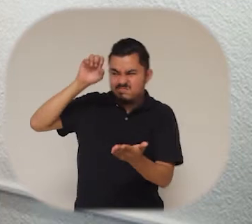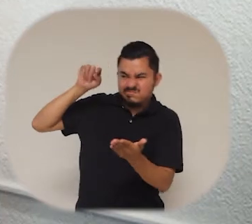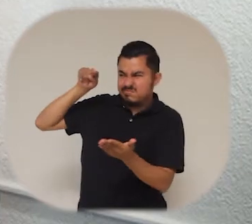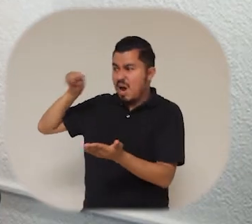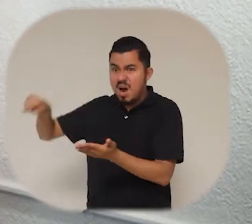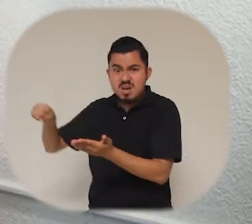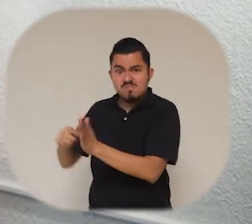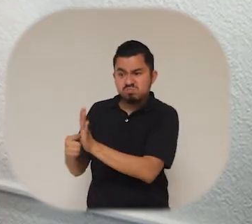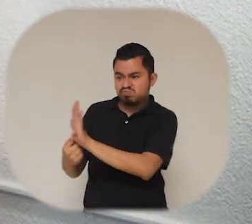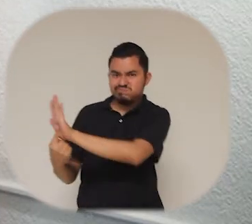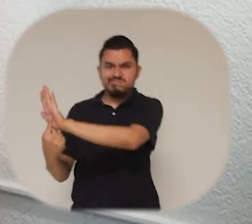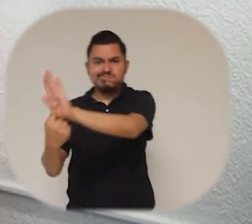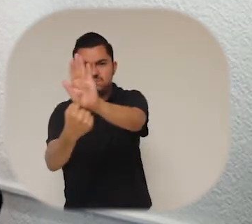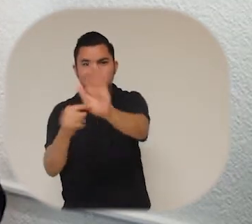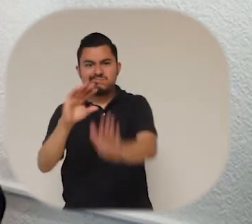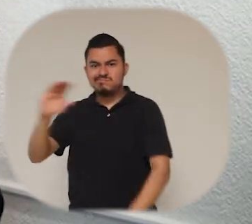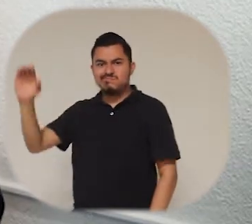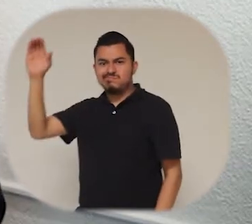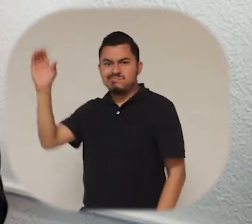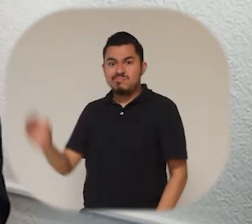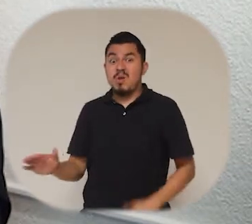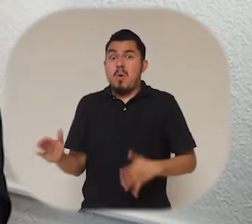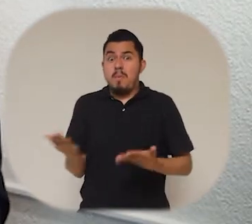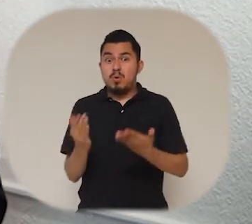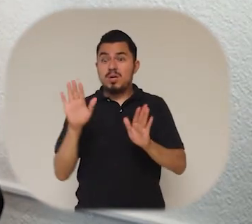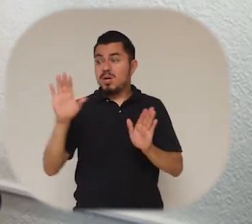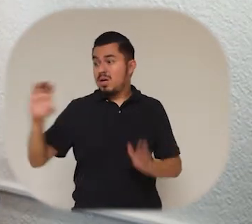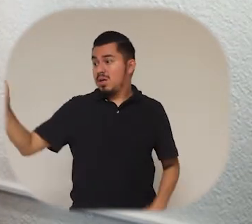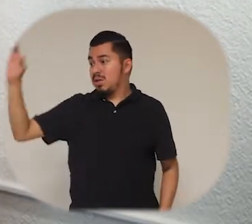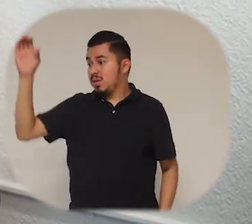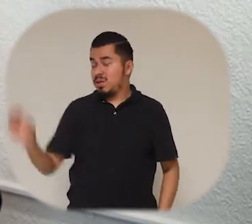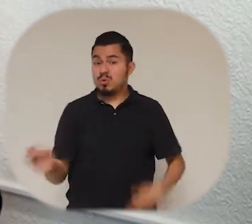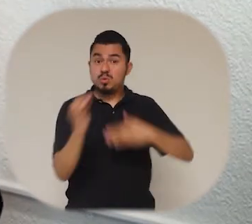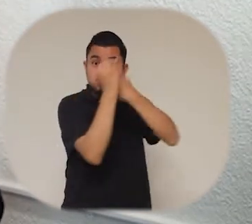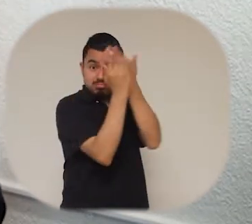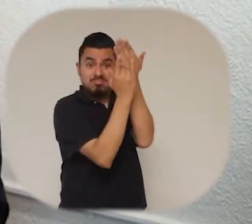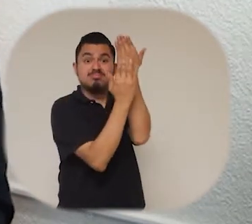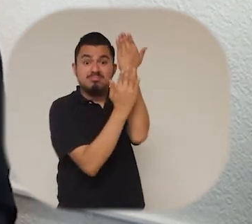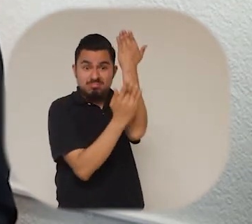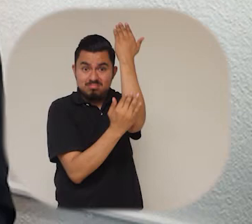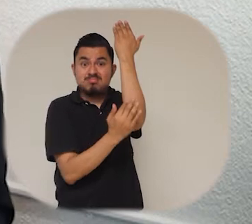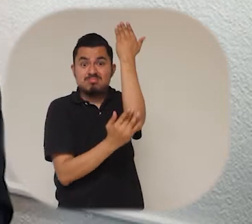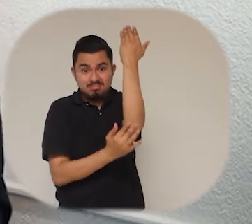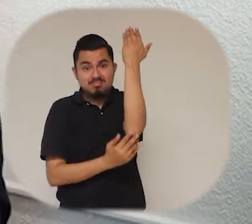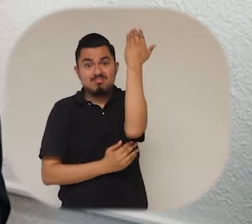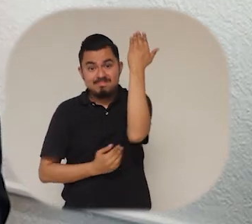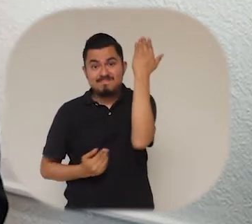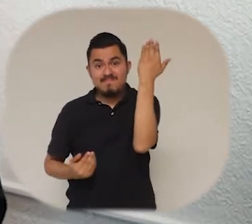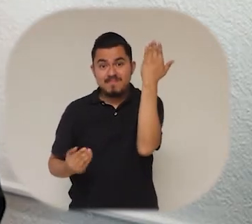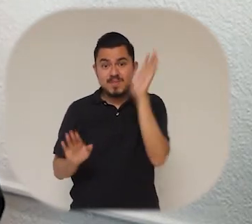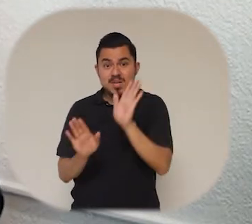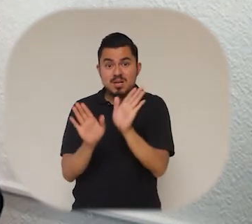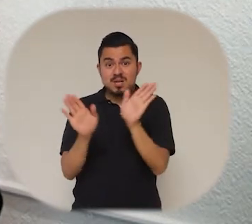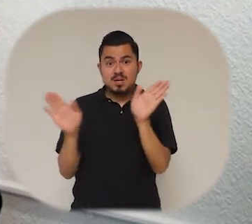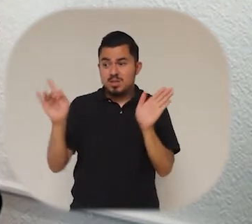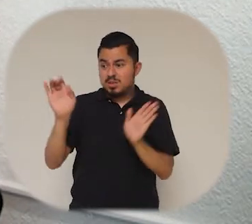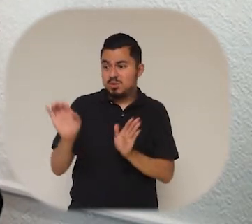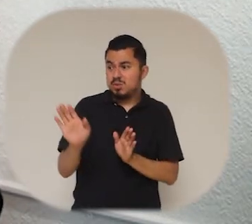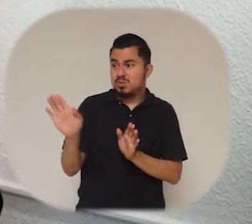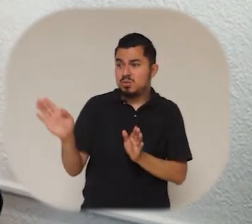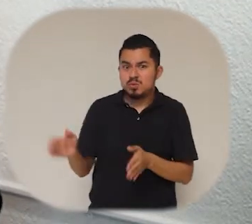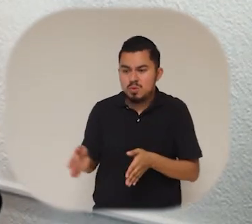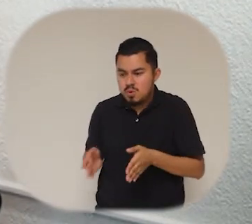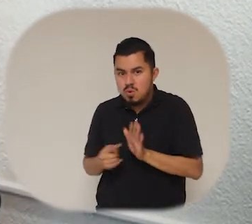cruz. Así que esto lo hizo con la sangre de la cruz. Con la sangre de la cruz, Él mostró un camino para que regresemos a